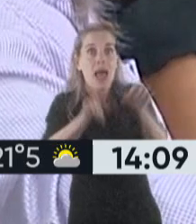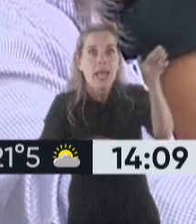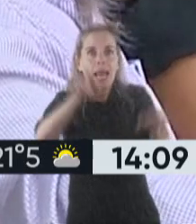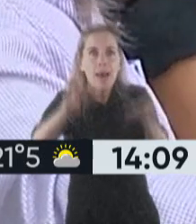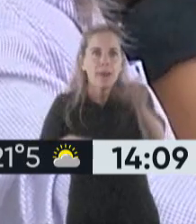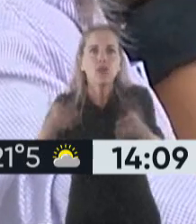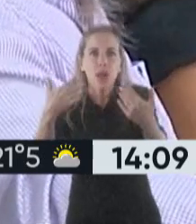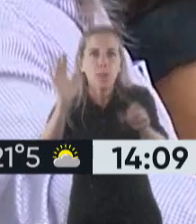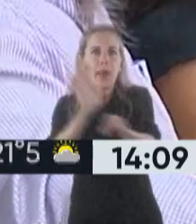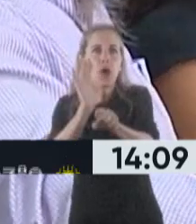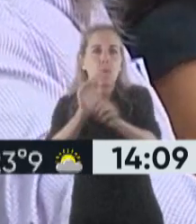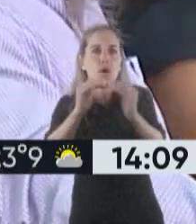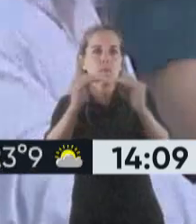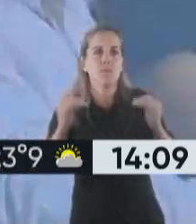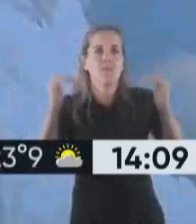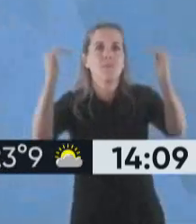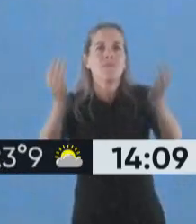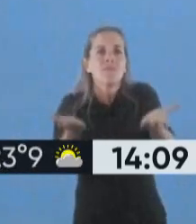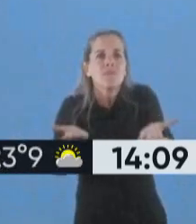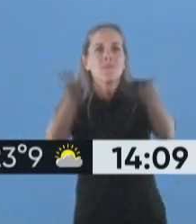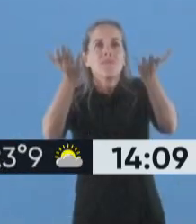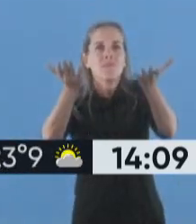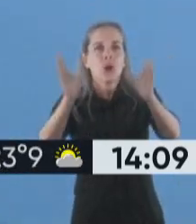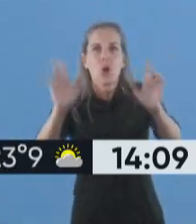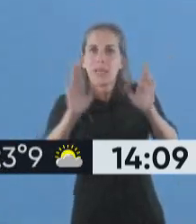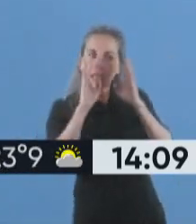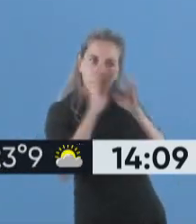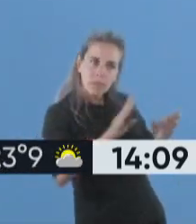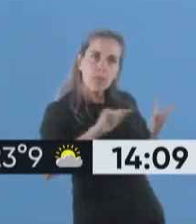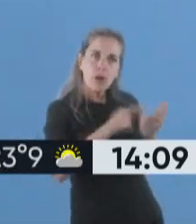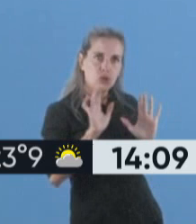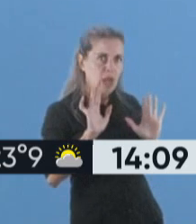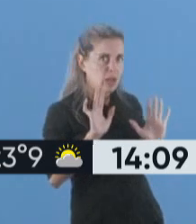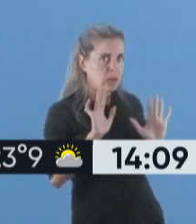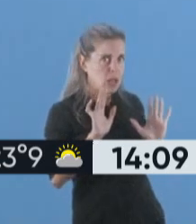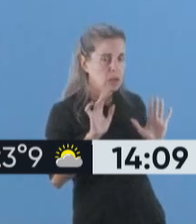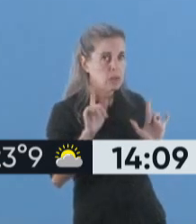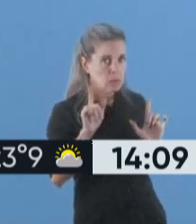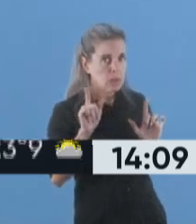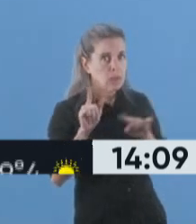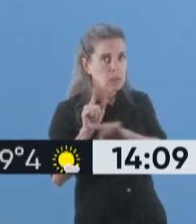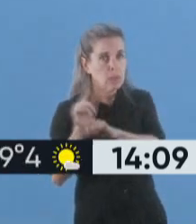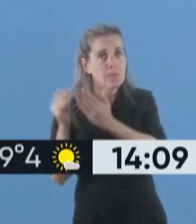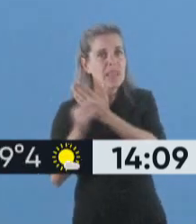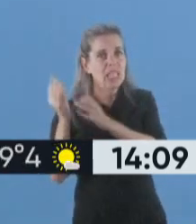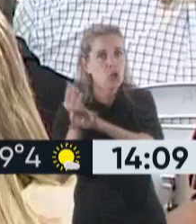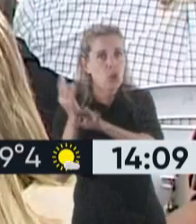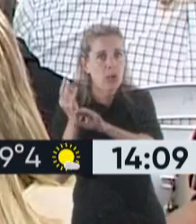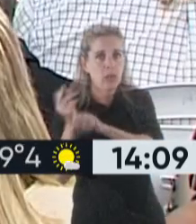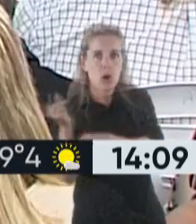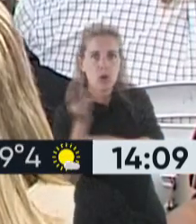ascender socialmente. Y no me quedo en Buenos Aires, lo contó Jimmy. Con Gabriel